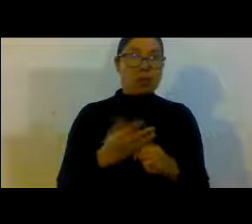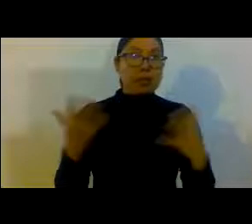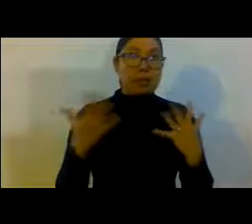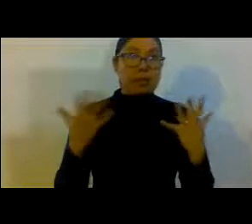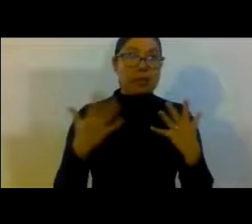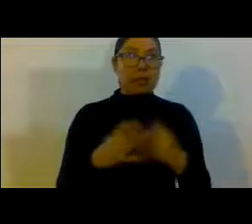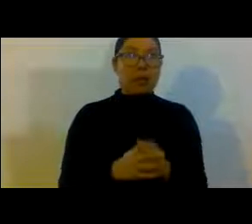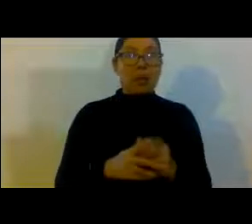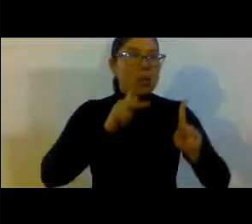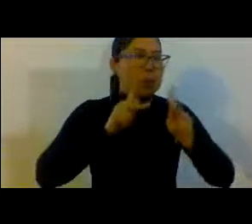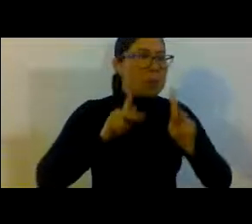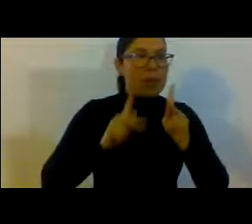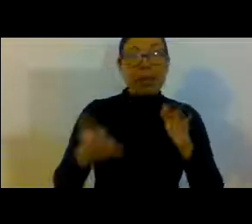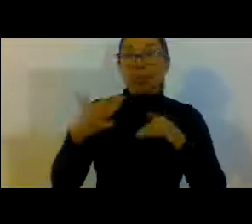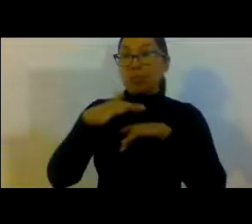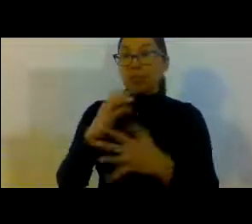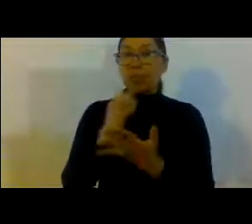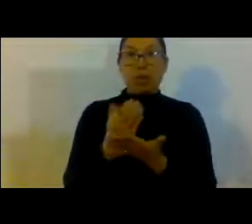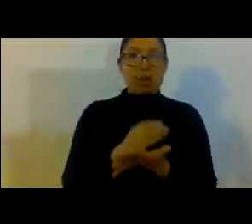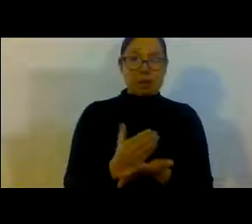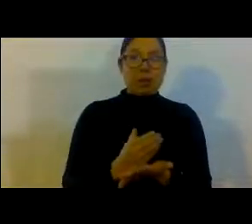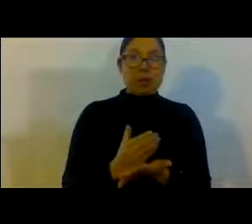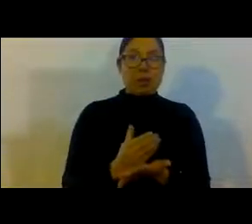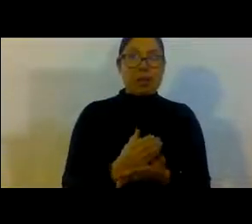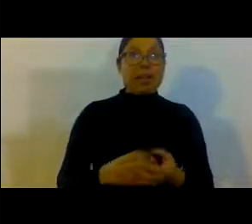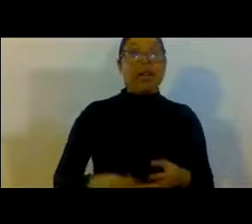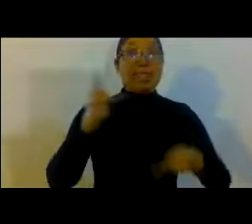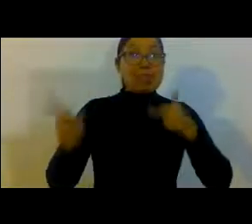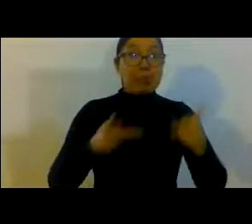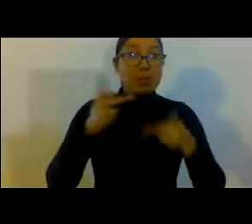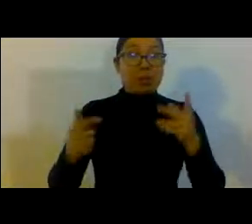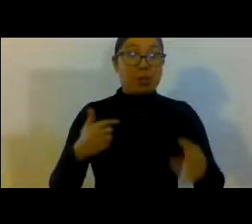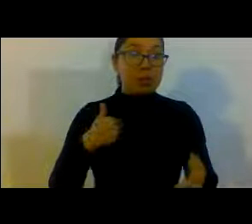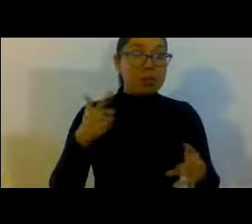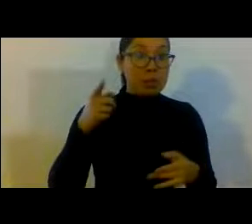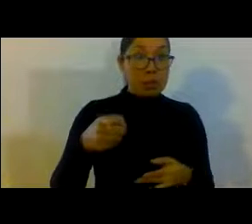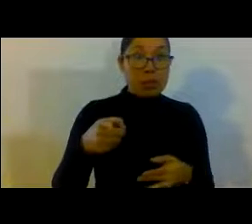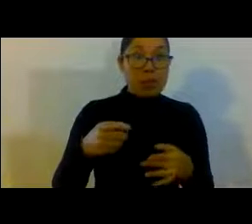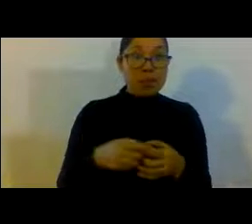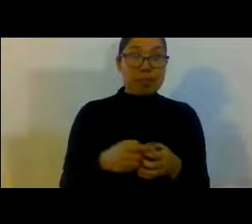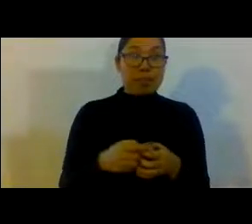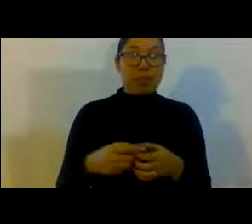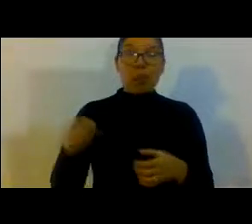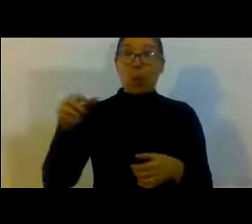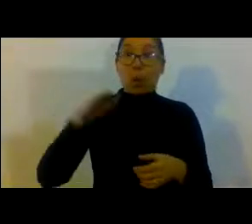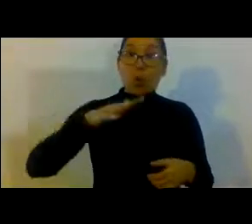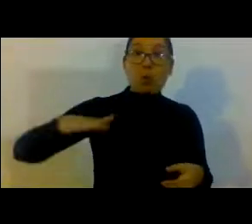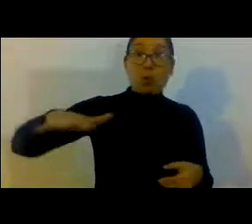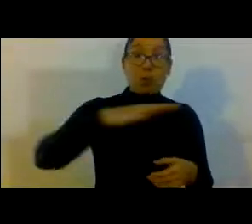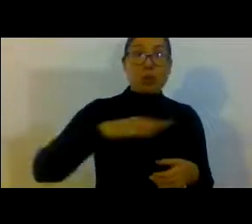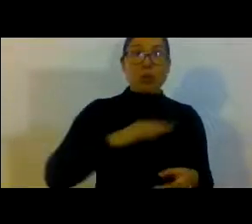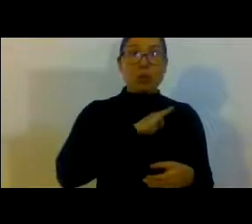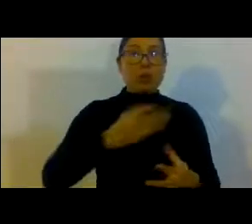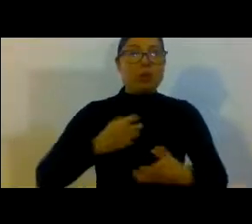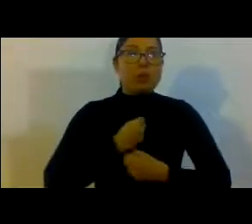les permitió el poder expresar lo que ustedes pensaban o sentían en relación a la historia. Entonces, este método DIME de